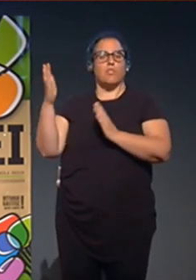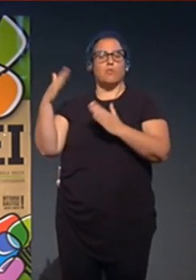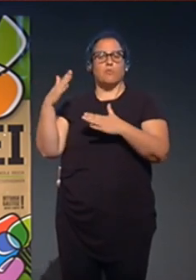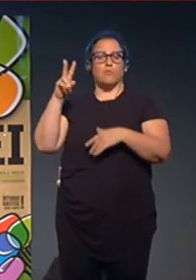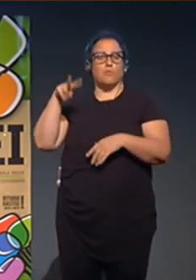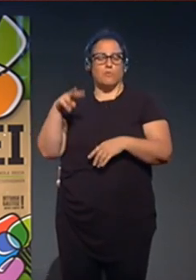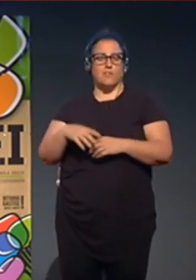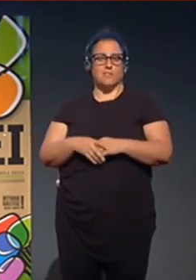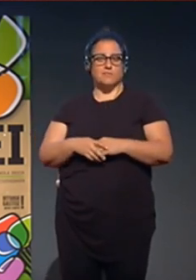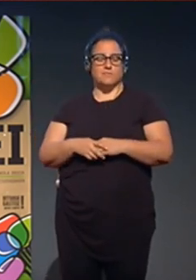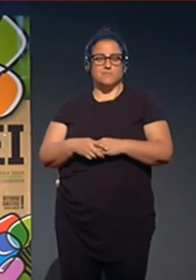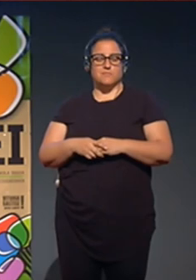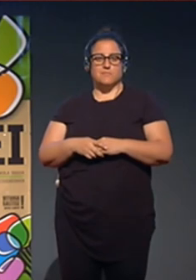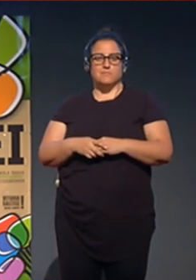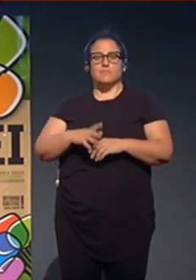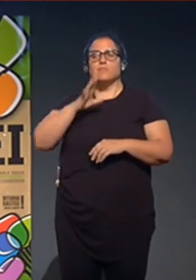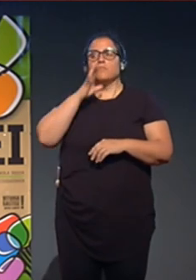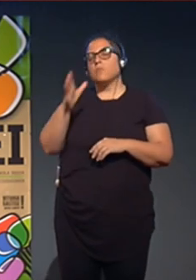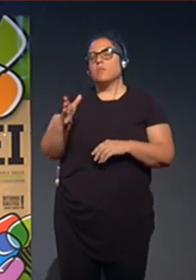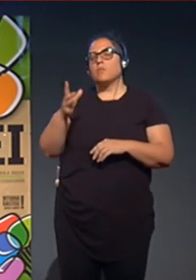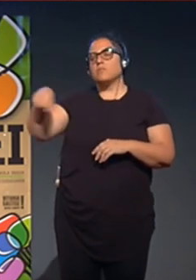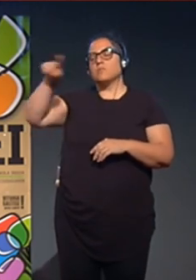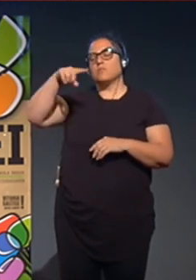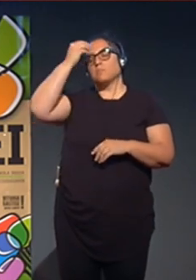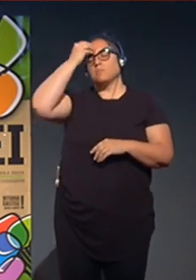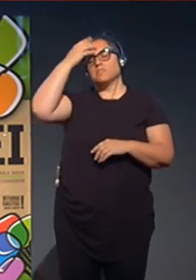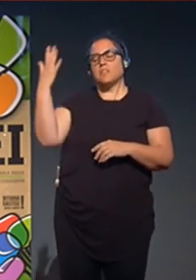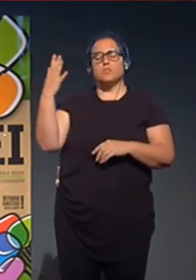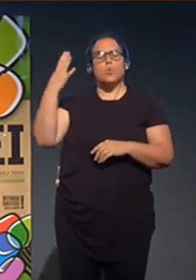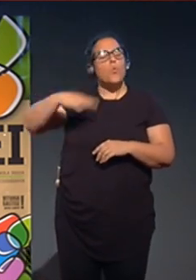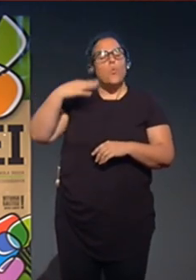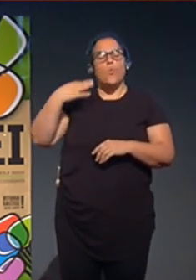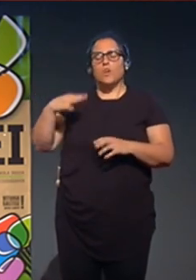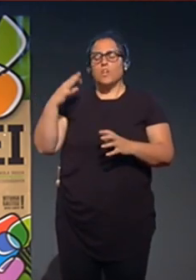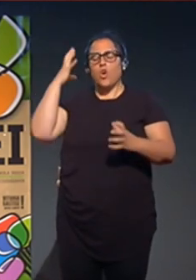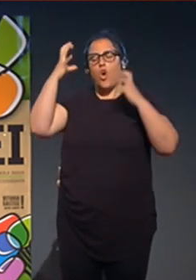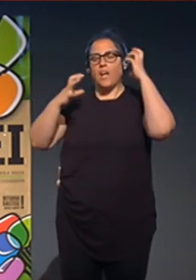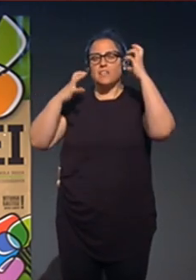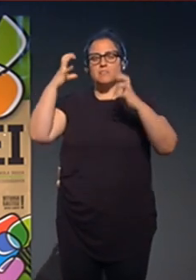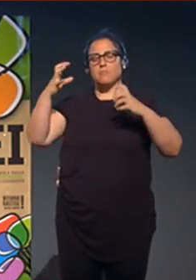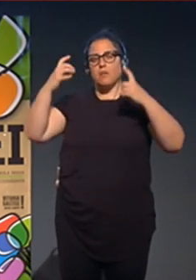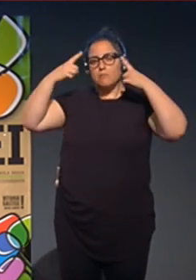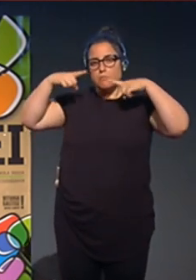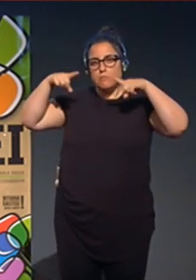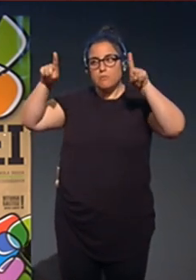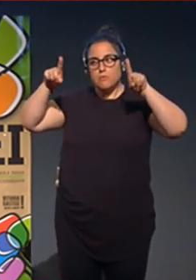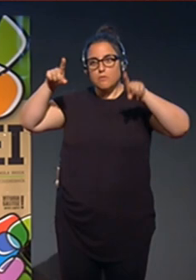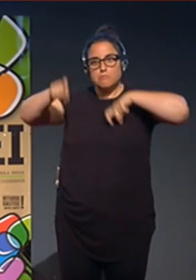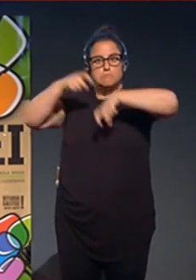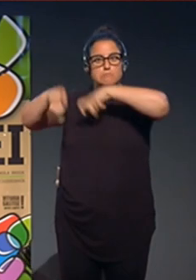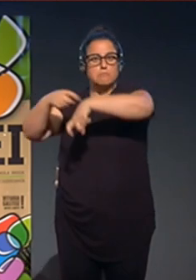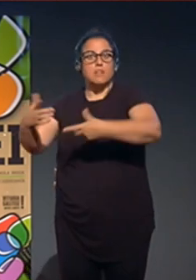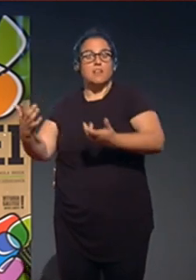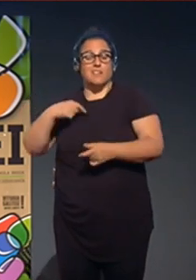y Y si pensáis Cuál es el único animal que hace huir a los bueyes es el